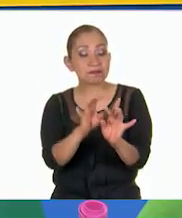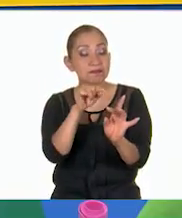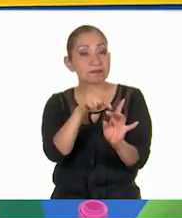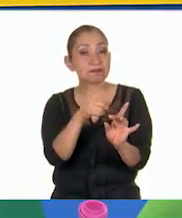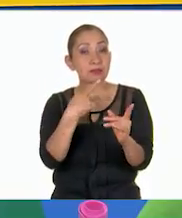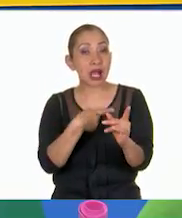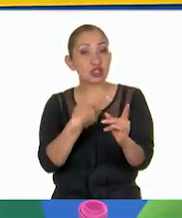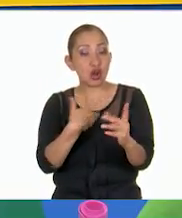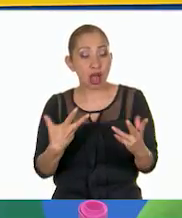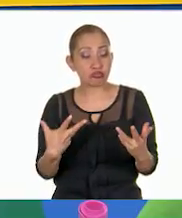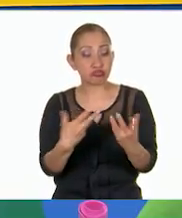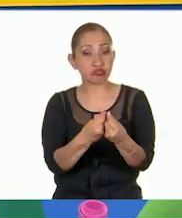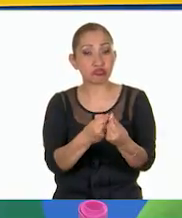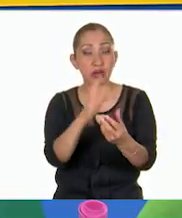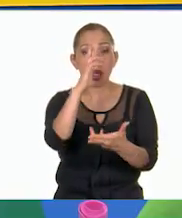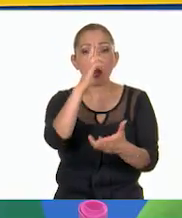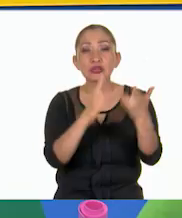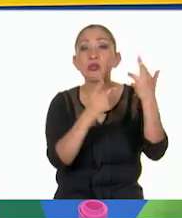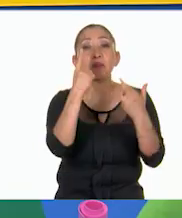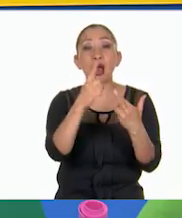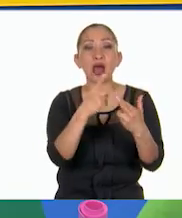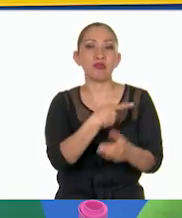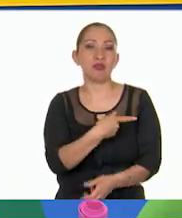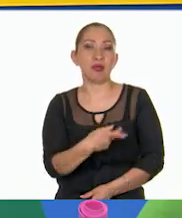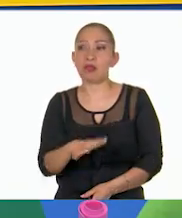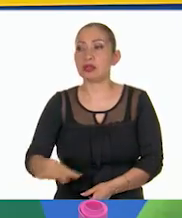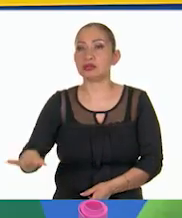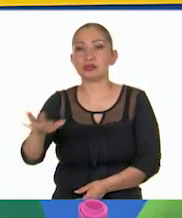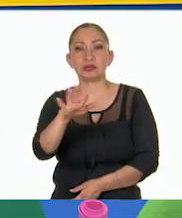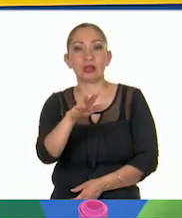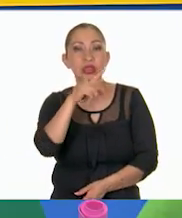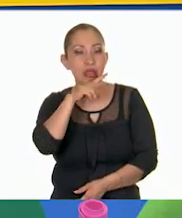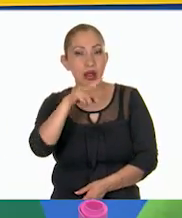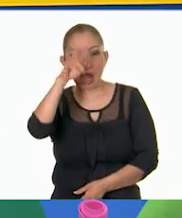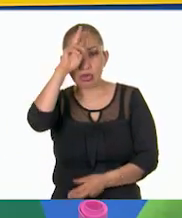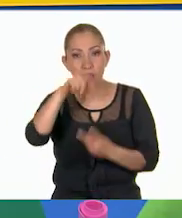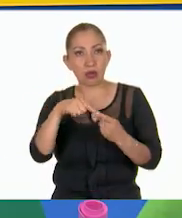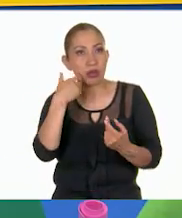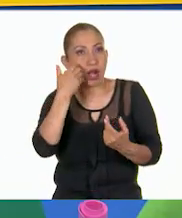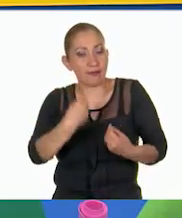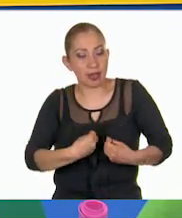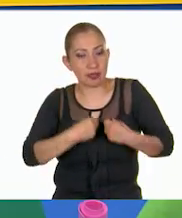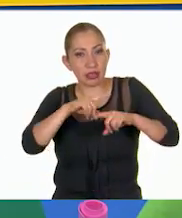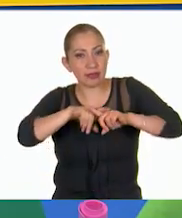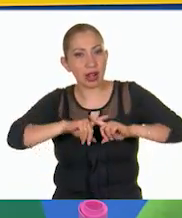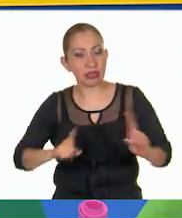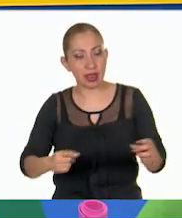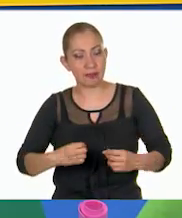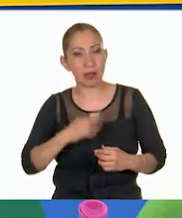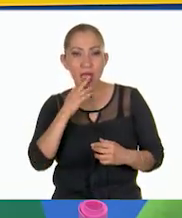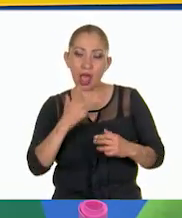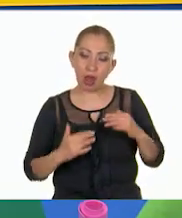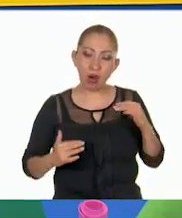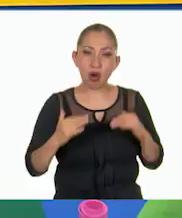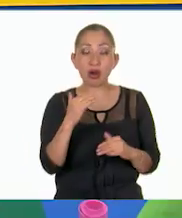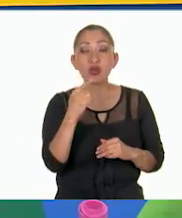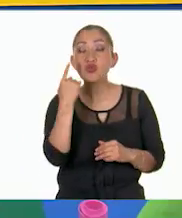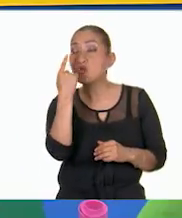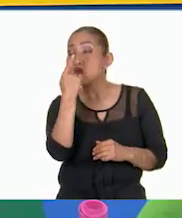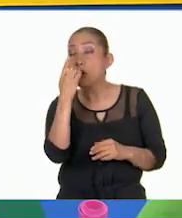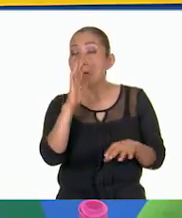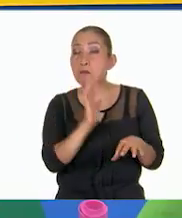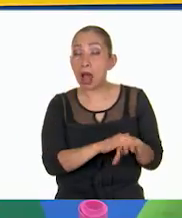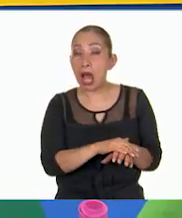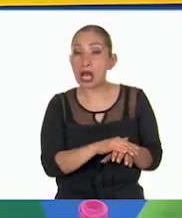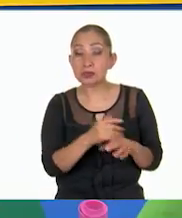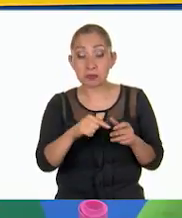la gente se unía a la revolución eran la pobreza, la ignorancia y el deseo de vivir de una mejor manera. Y una de las